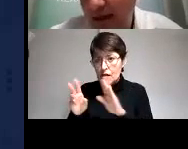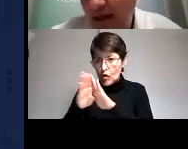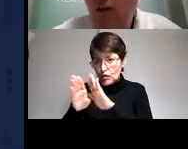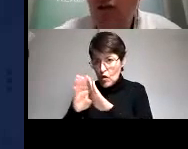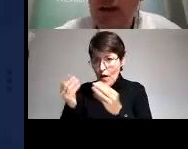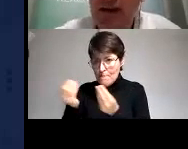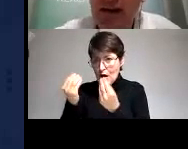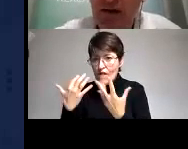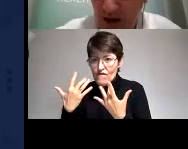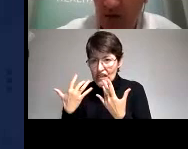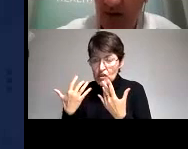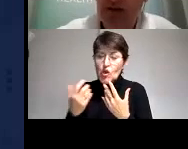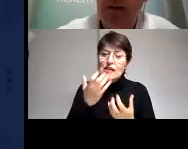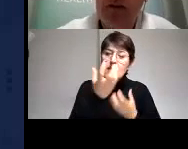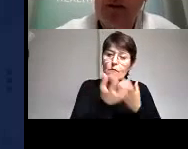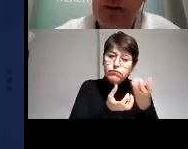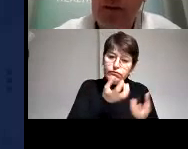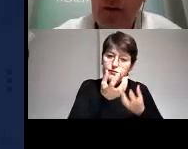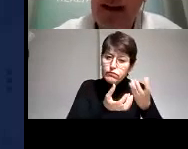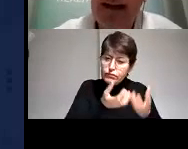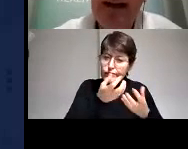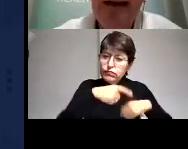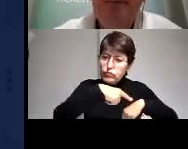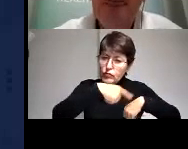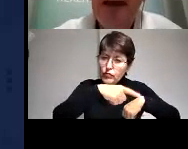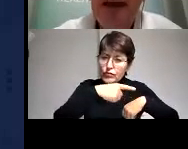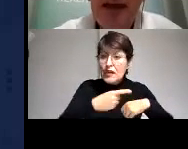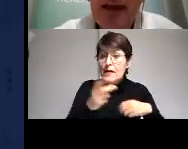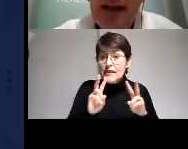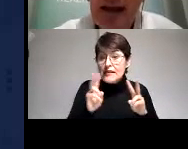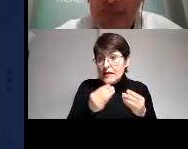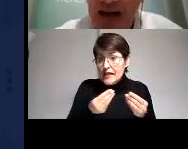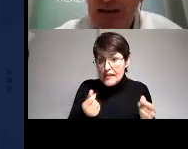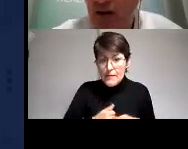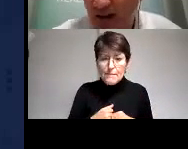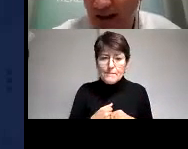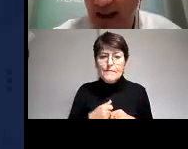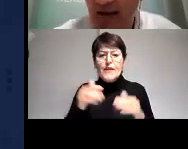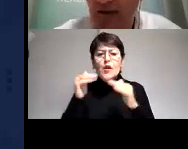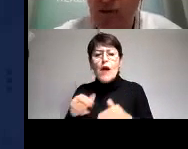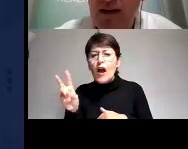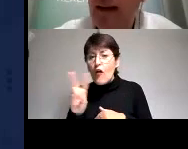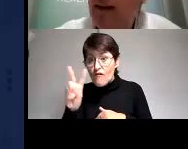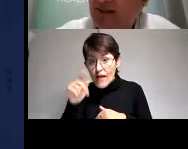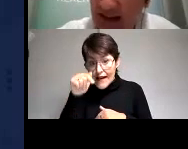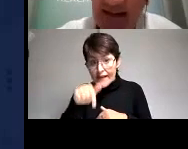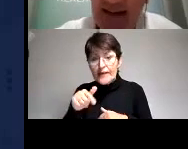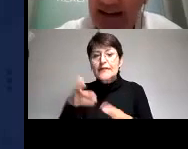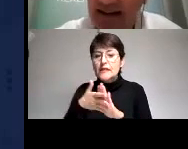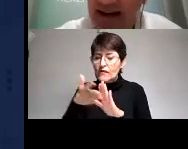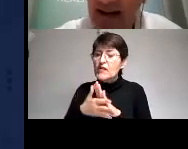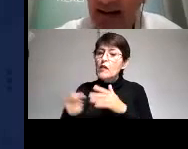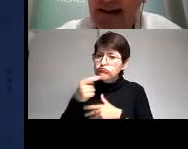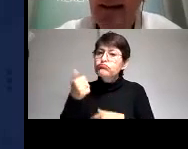son adecuados con una nutrición sana. Y en verde, lo que sí que deberíamos priorizar: sí al